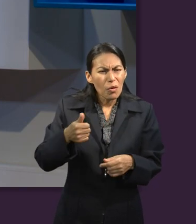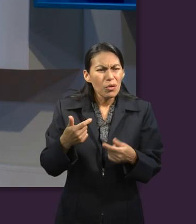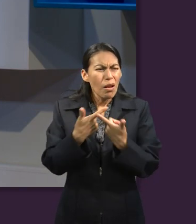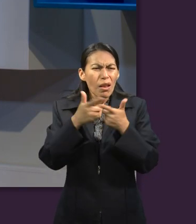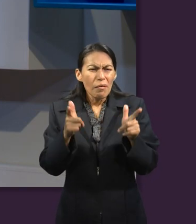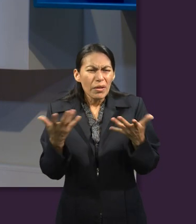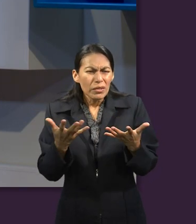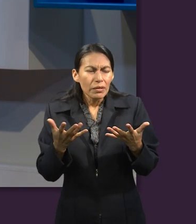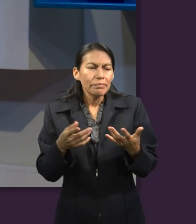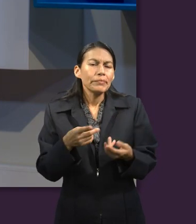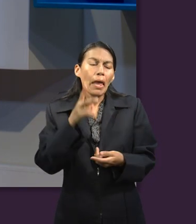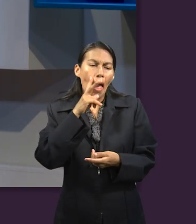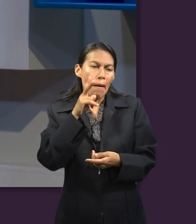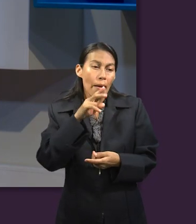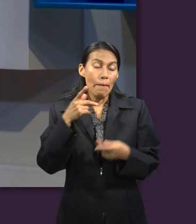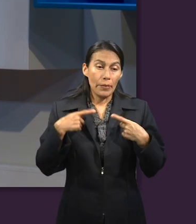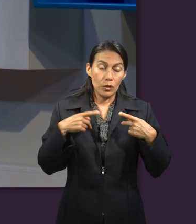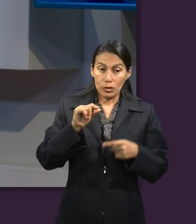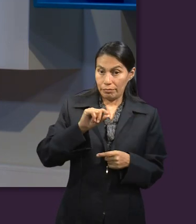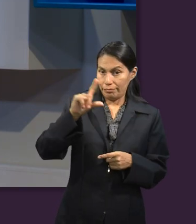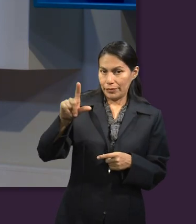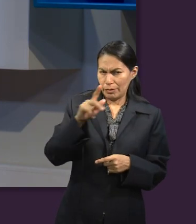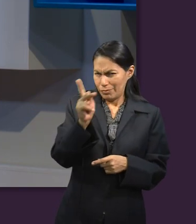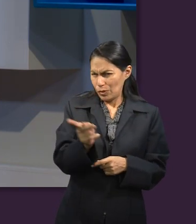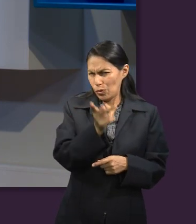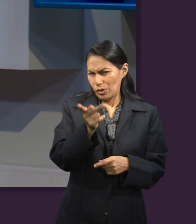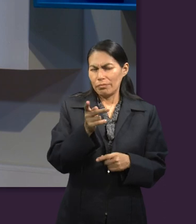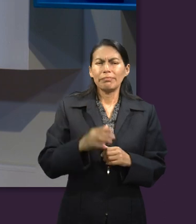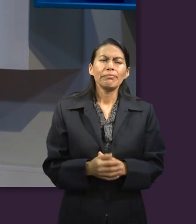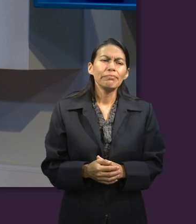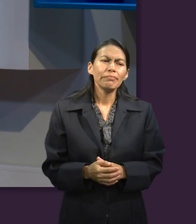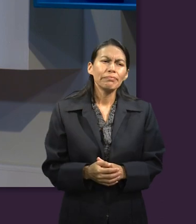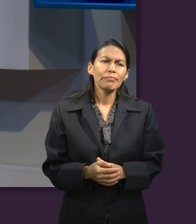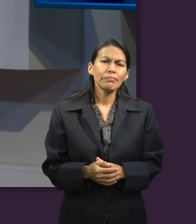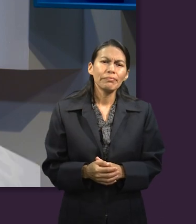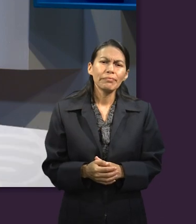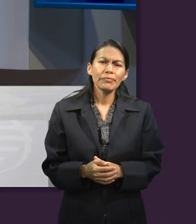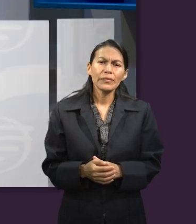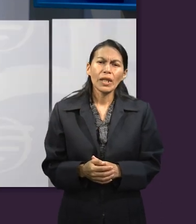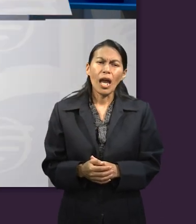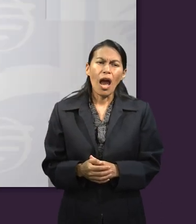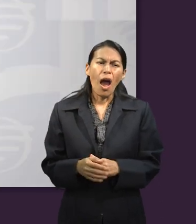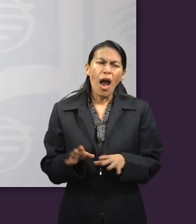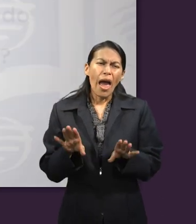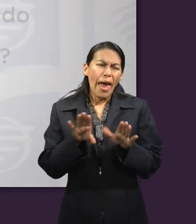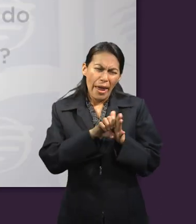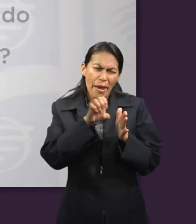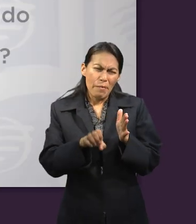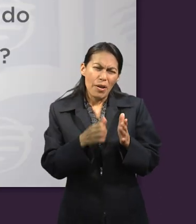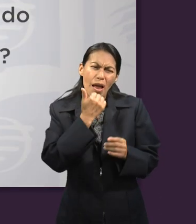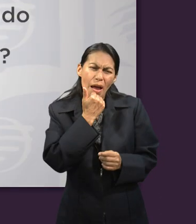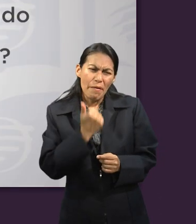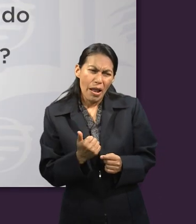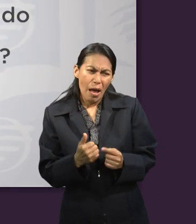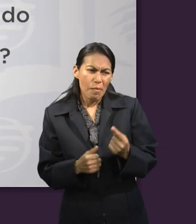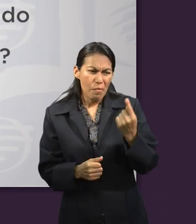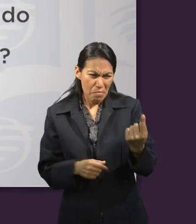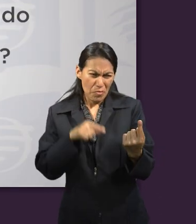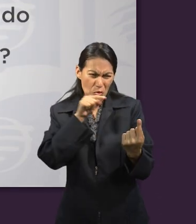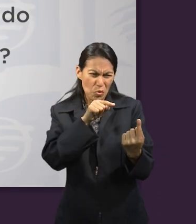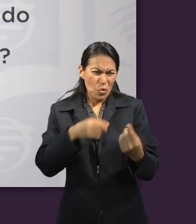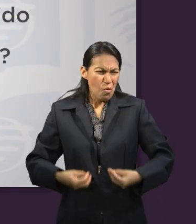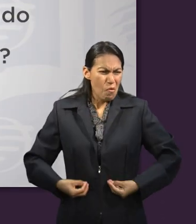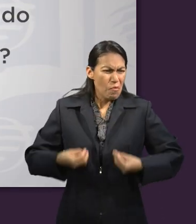al libre albedrío vamos a consultarle a uno vamos a hacer la siguiente pregunta basados en la vida de